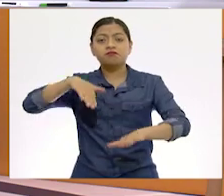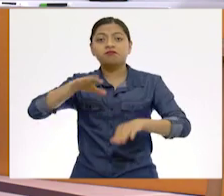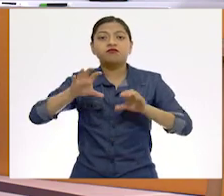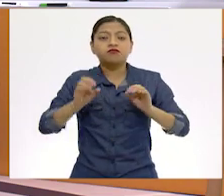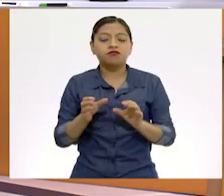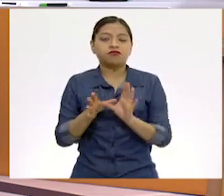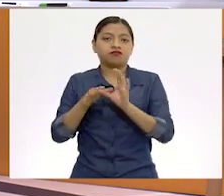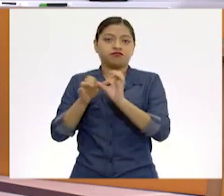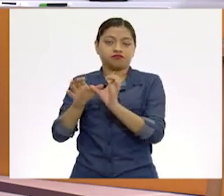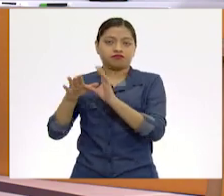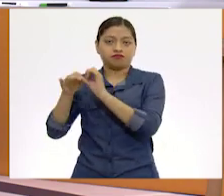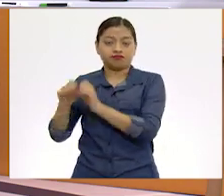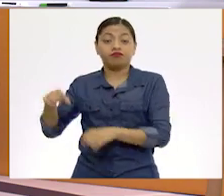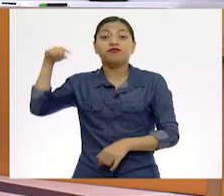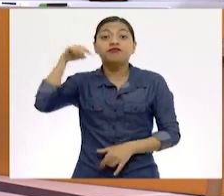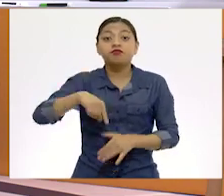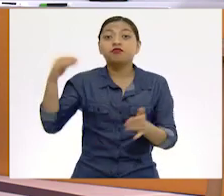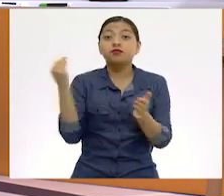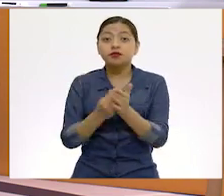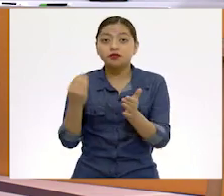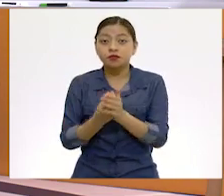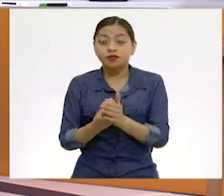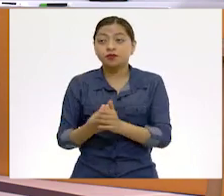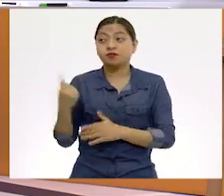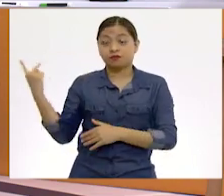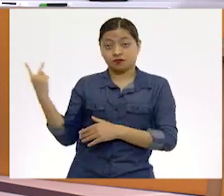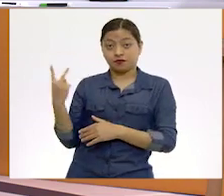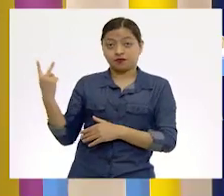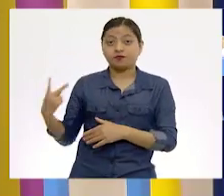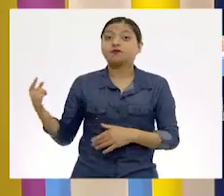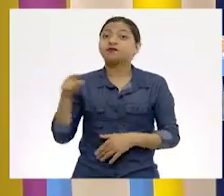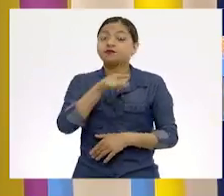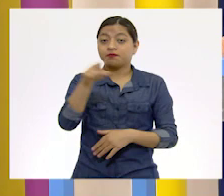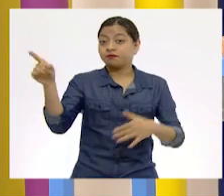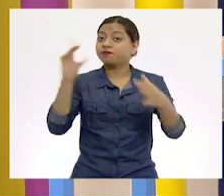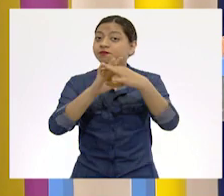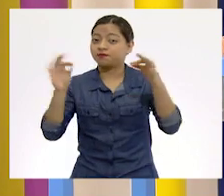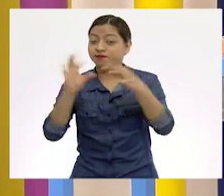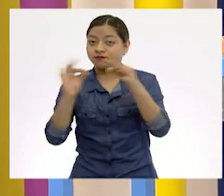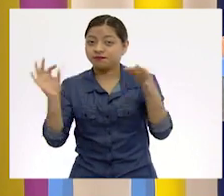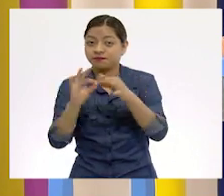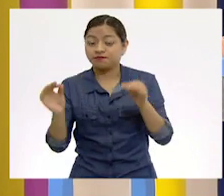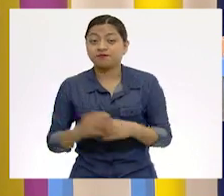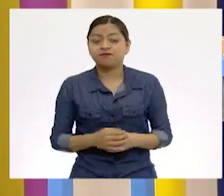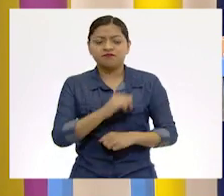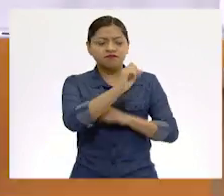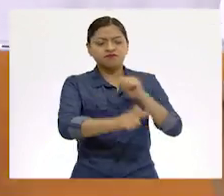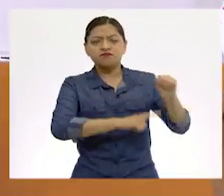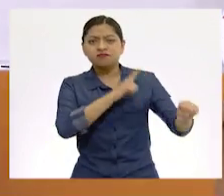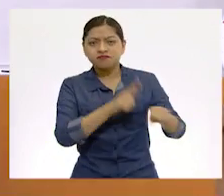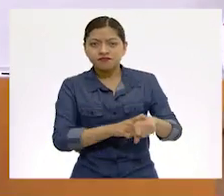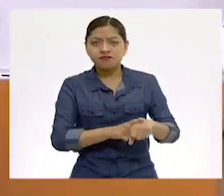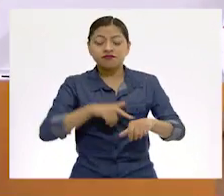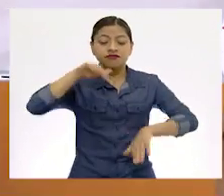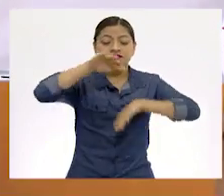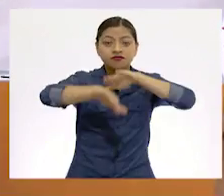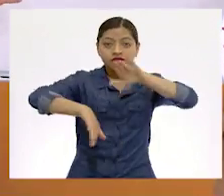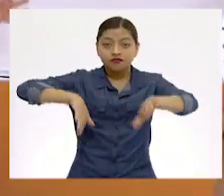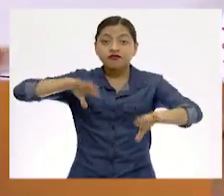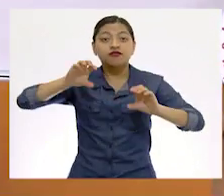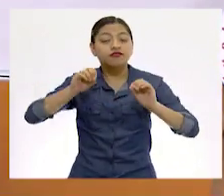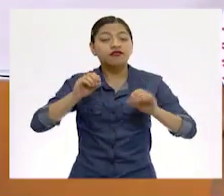o volando. En esta clase, Eric y yo les vamos a platicar cómo es que los animales nadan o